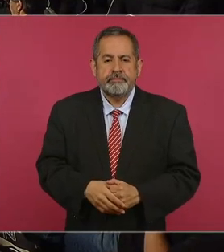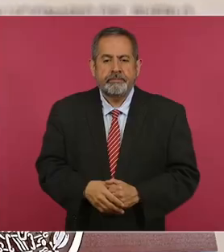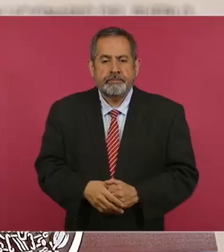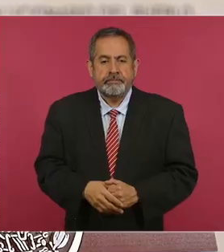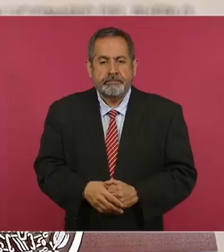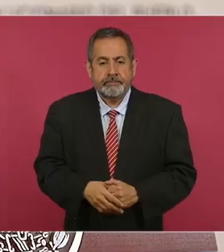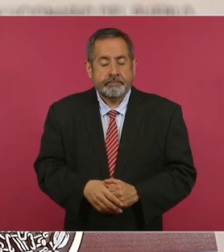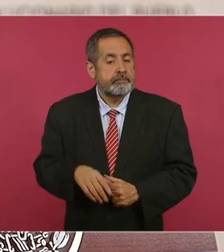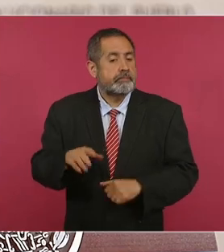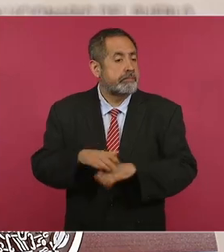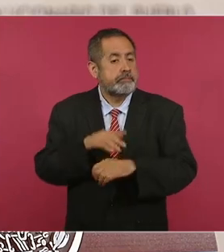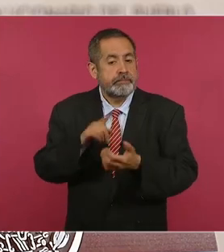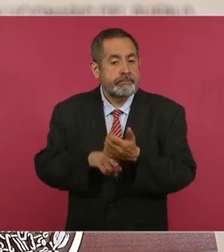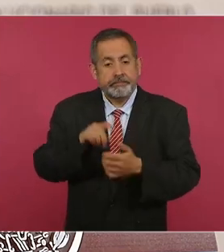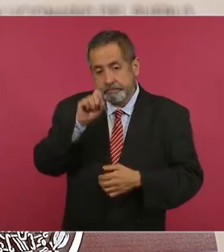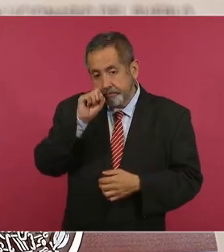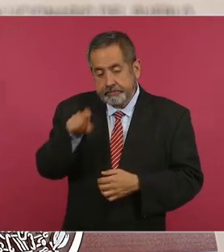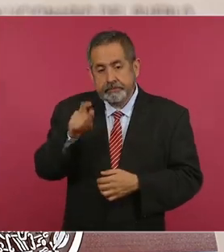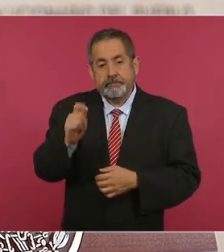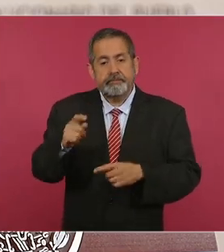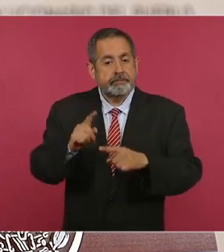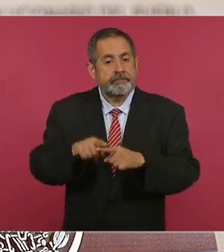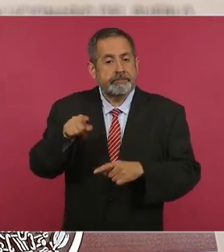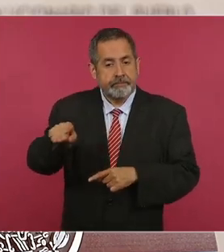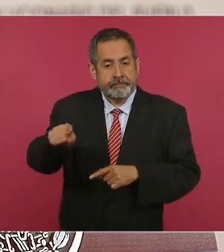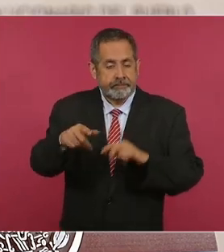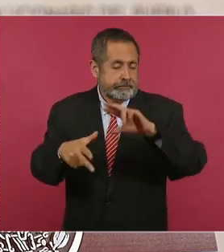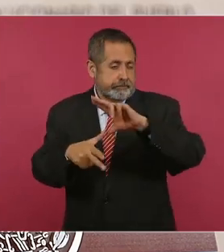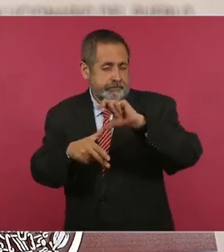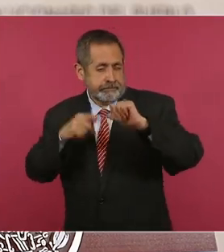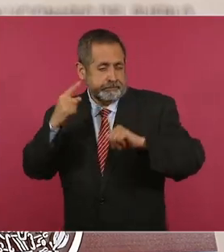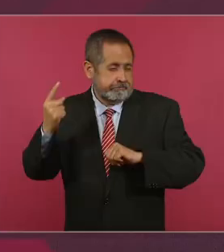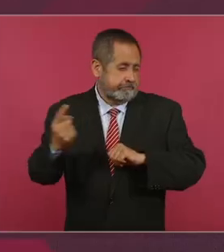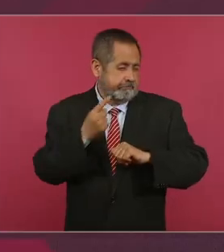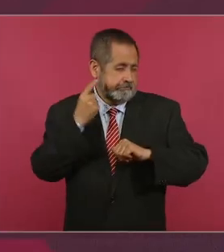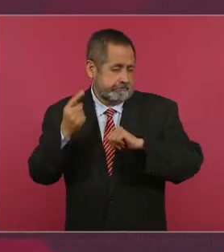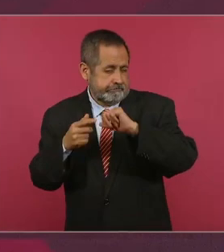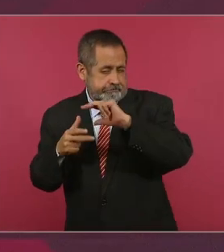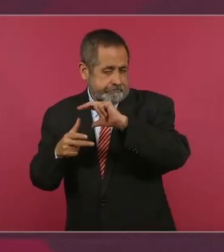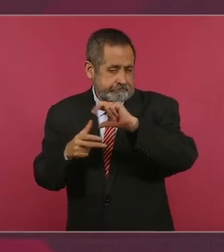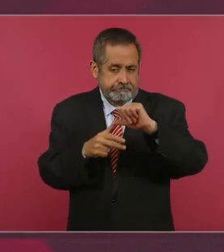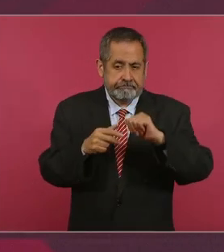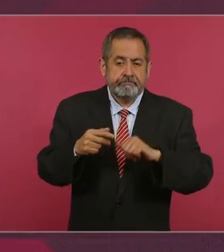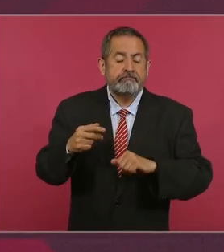porque hubo también con el huracán